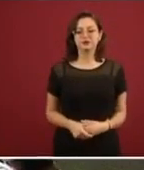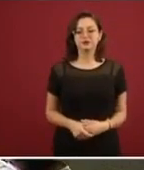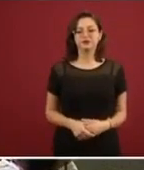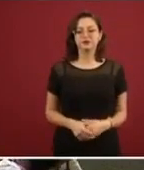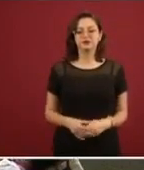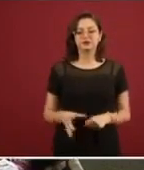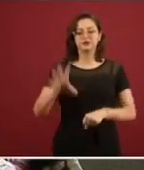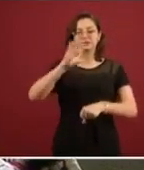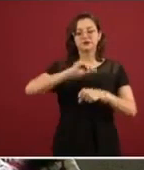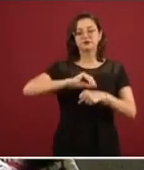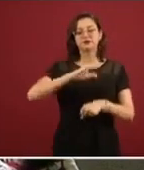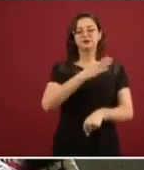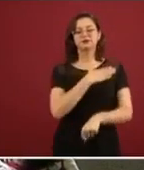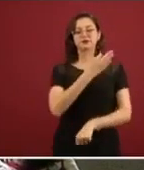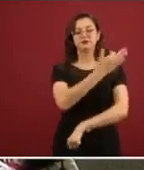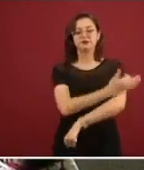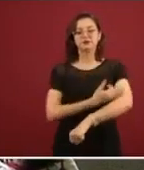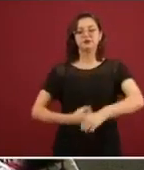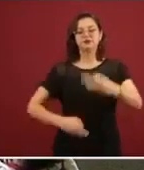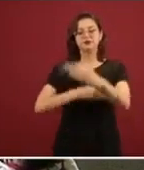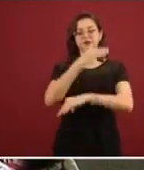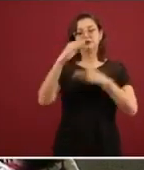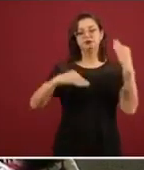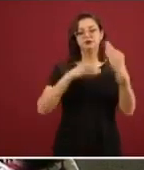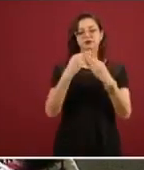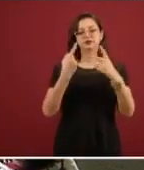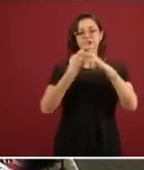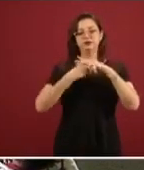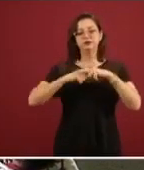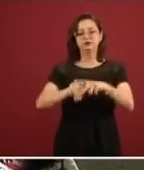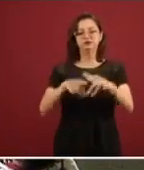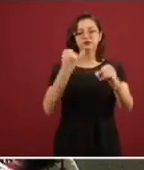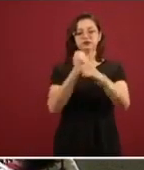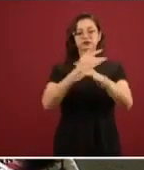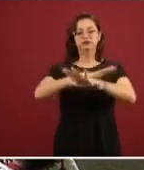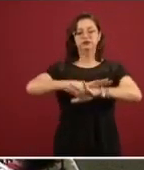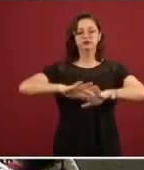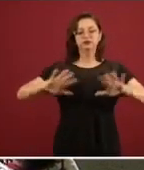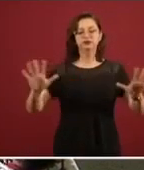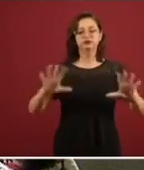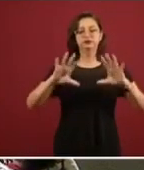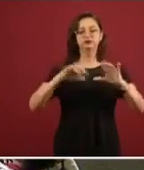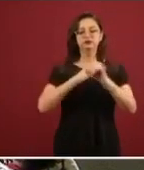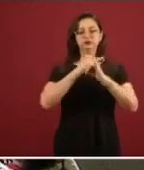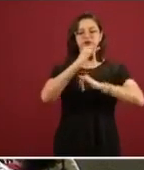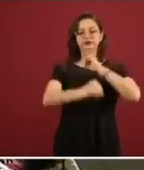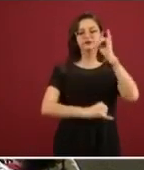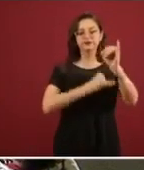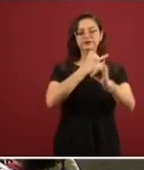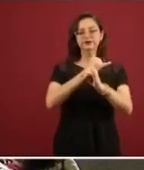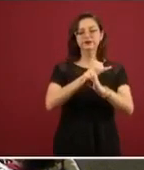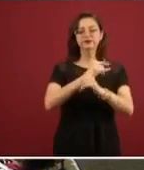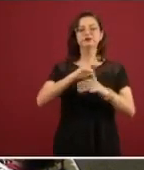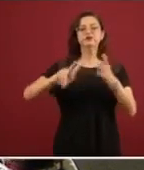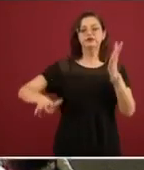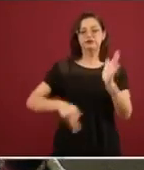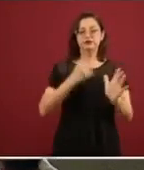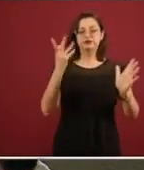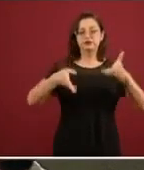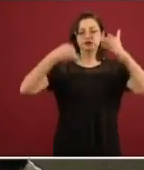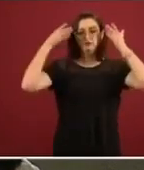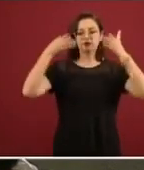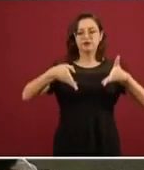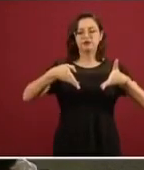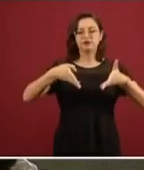Buenas tardes a todas y todos. Iniciamos con el informe del panorama internacional, nuevamente enfocándonos a